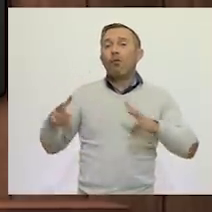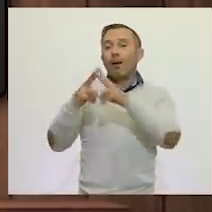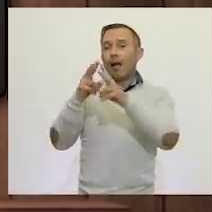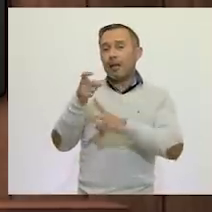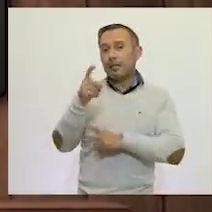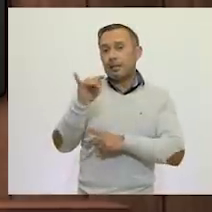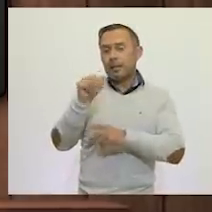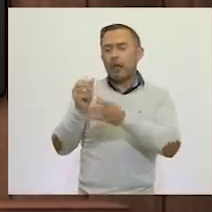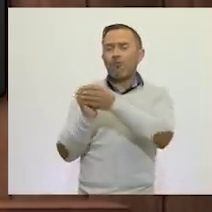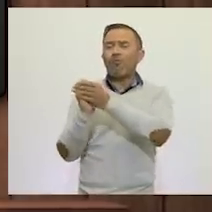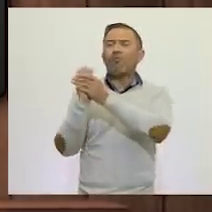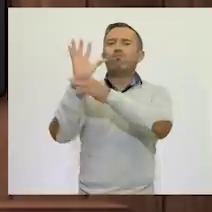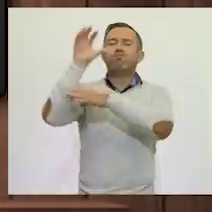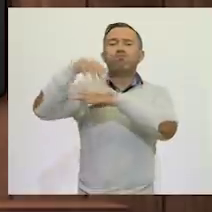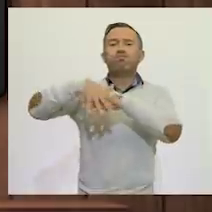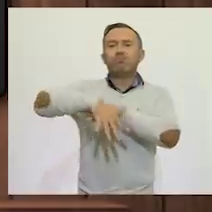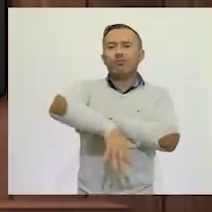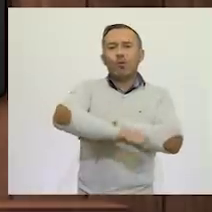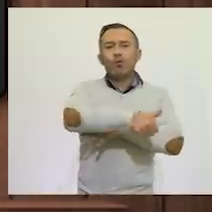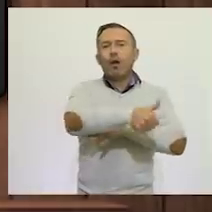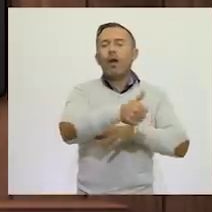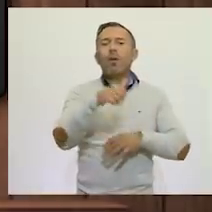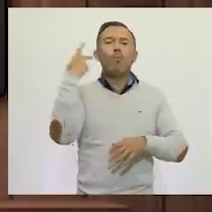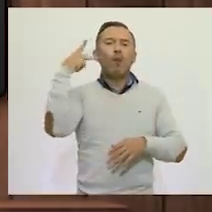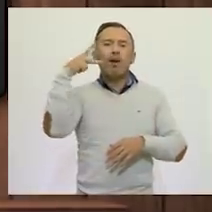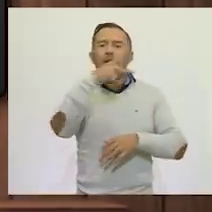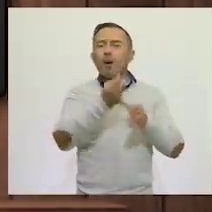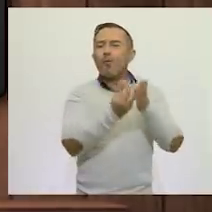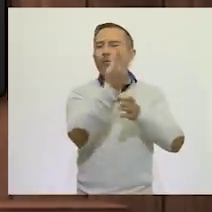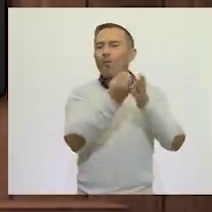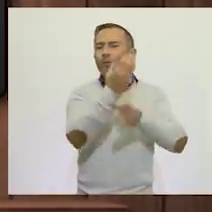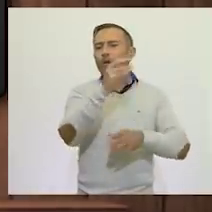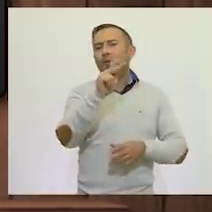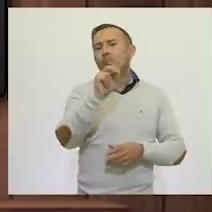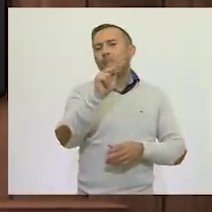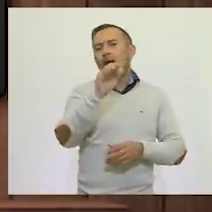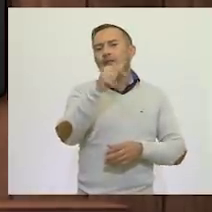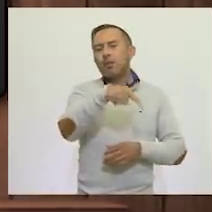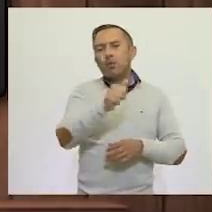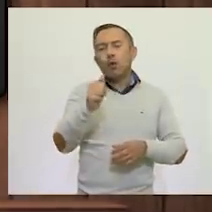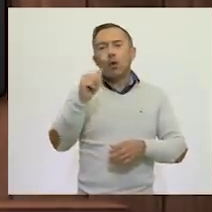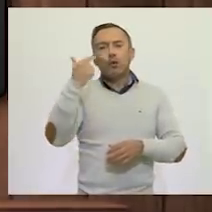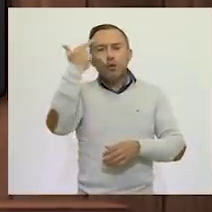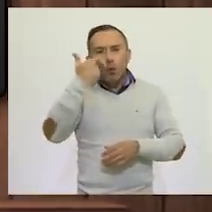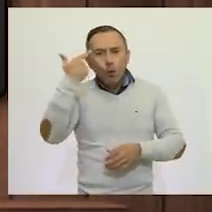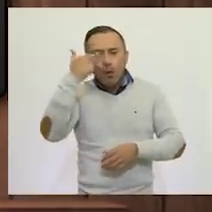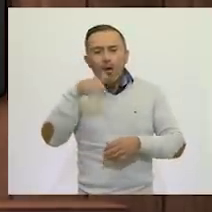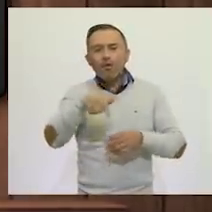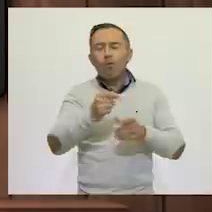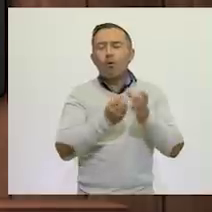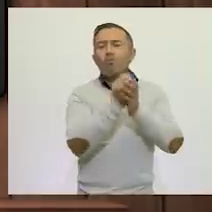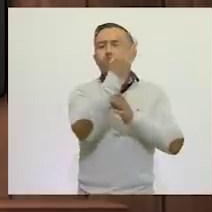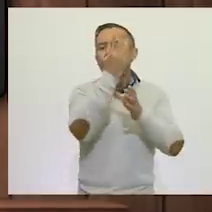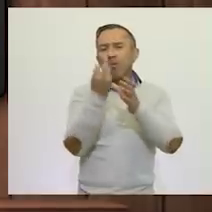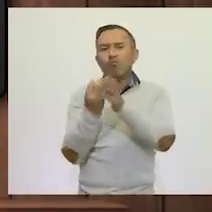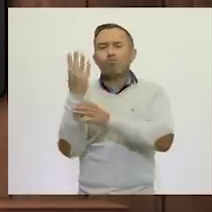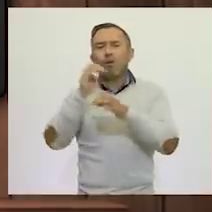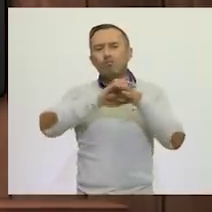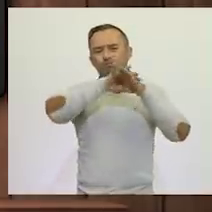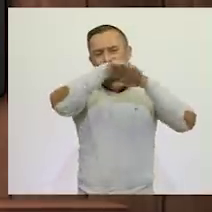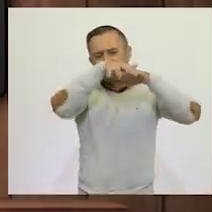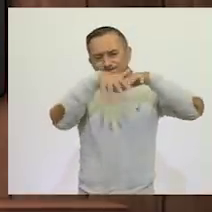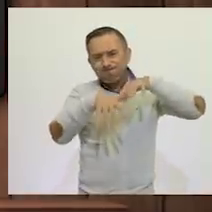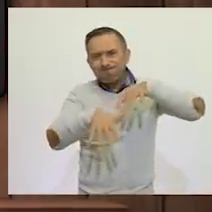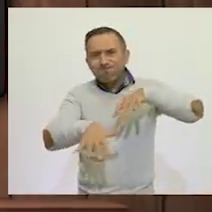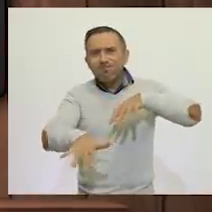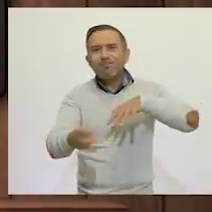unió la erupción del volcán Popocatépetl, que impactó a las zonas de Cholula y Totimehuacán. Ambas erupciones dieron pie al crecimiento de